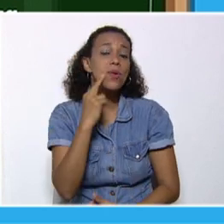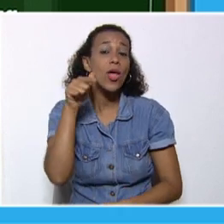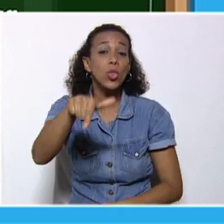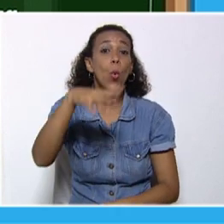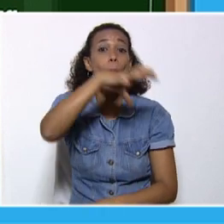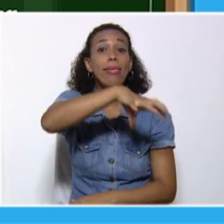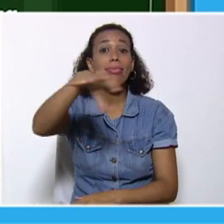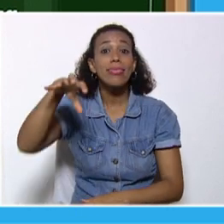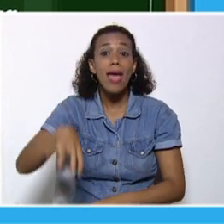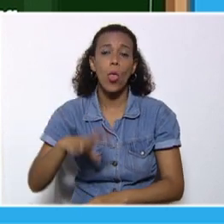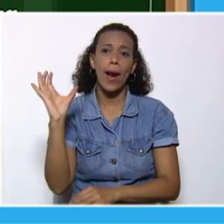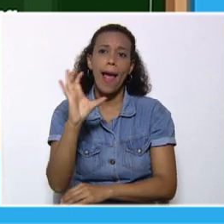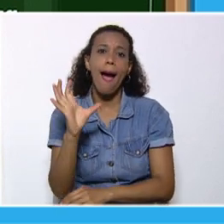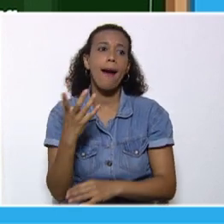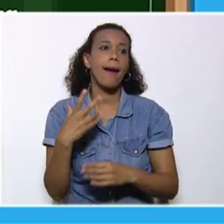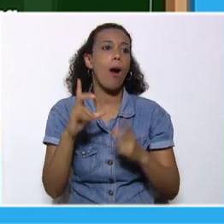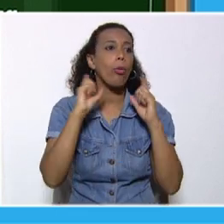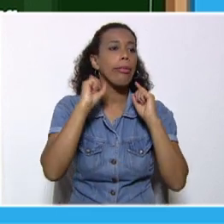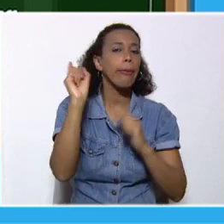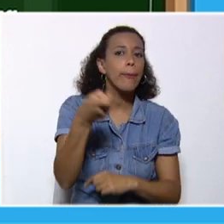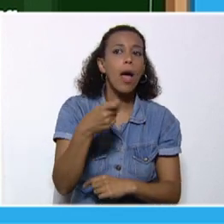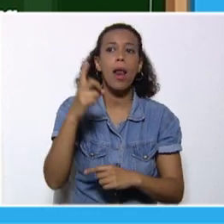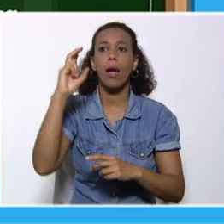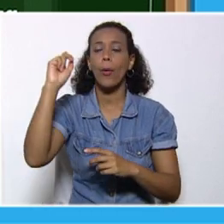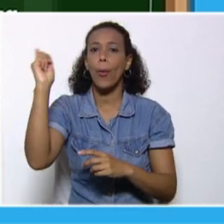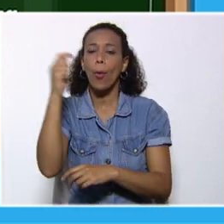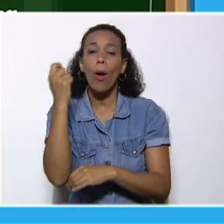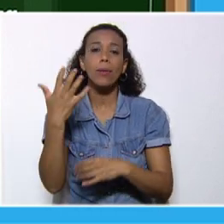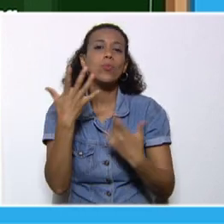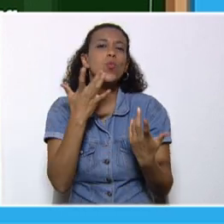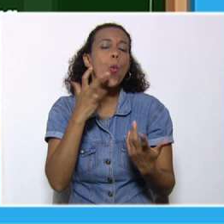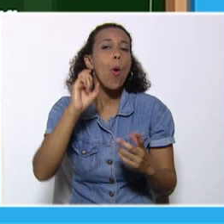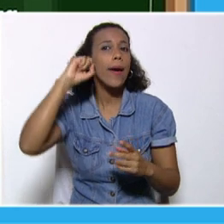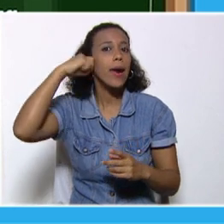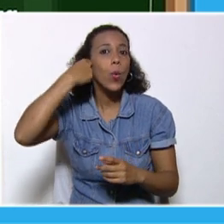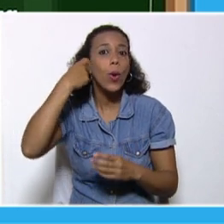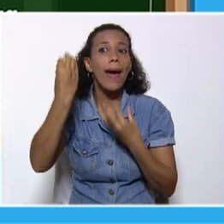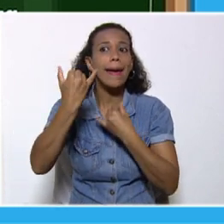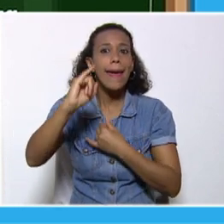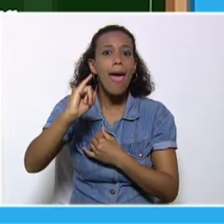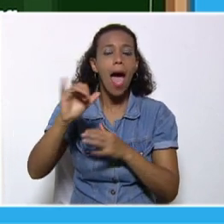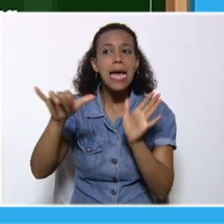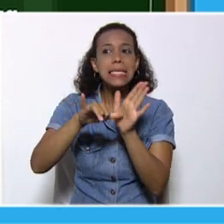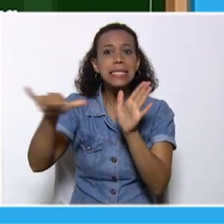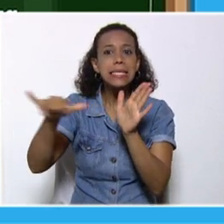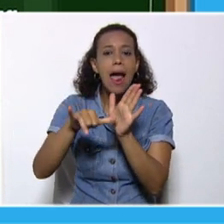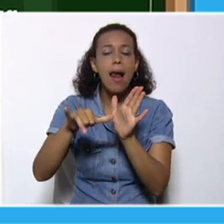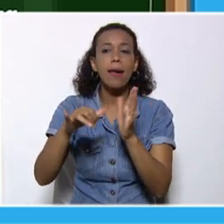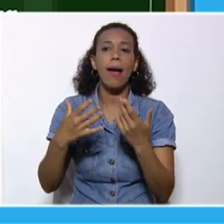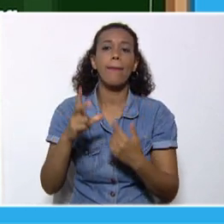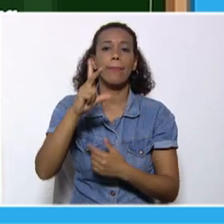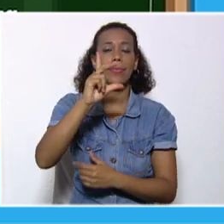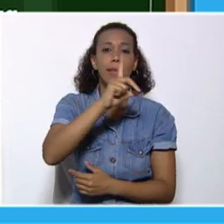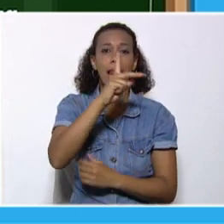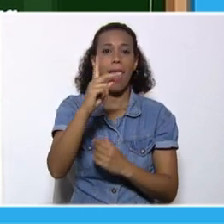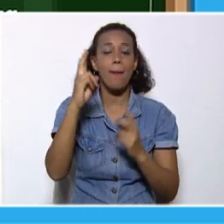comunidad. Coloréalo. Puedes colocar lo que recuerdes que hay cerca de la plaza.